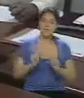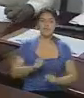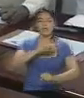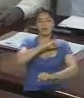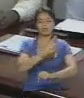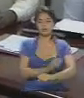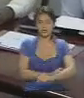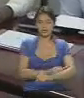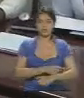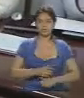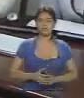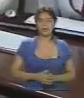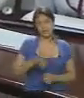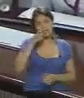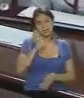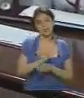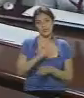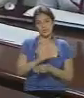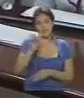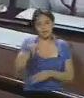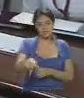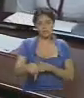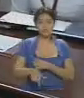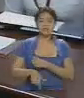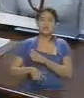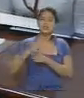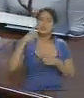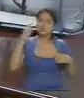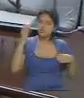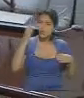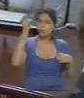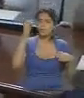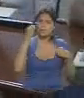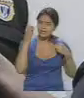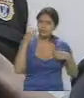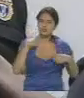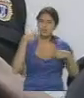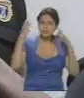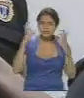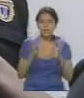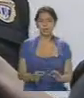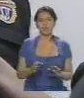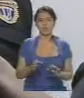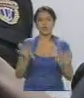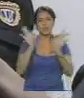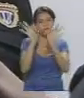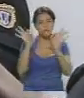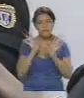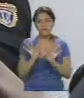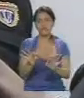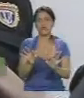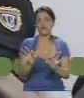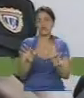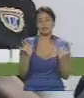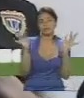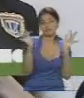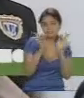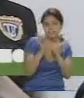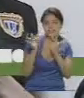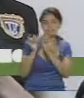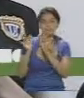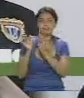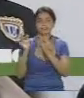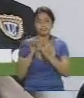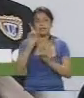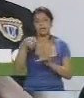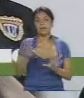fortalecer la seguridad en el estado. Yo creo y estoy seguro que en una forma mancomunada y